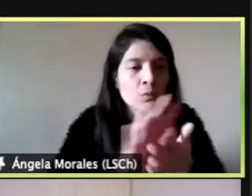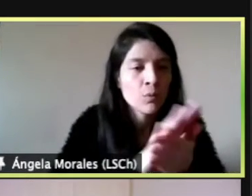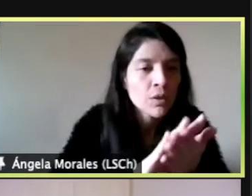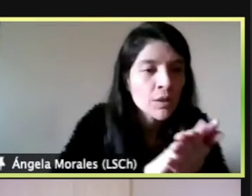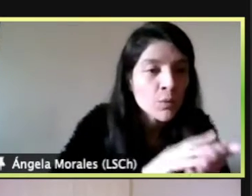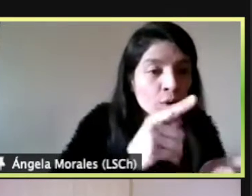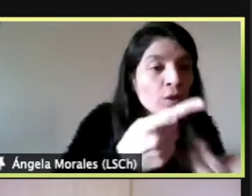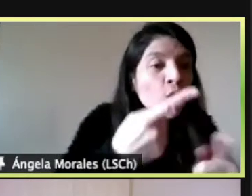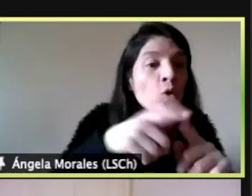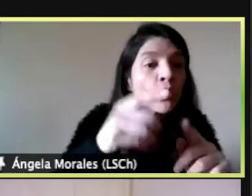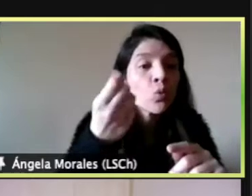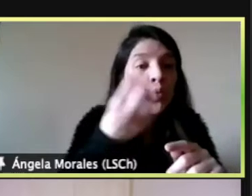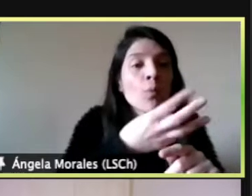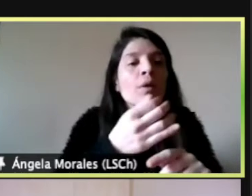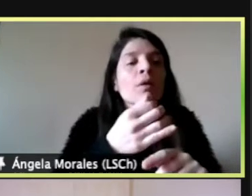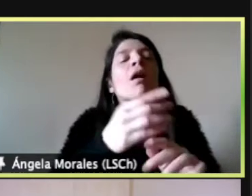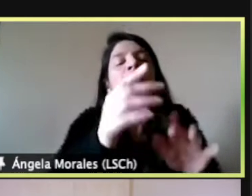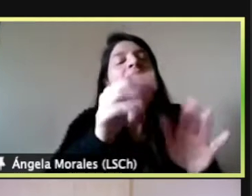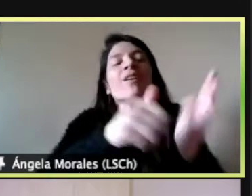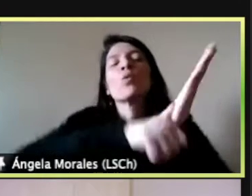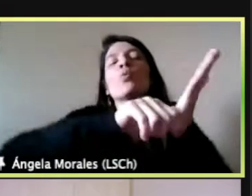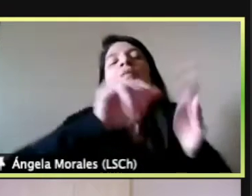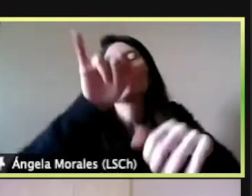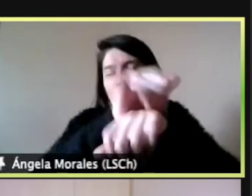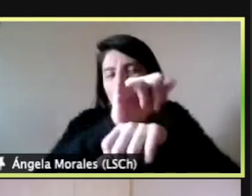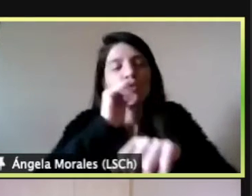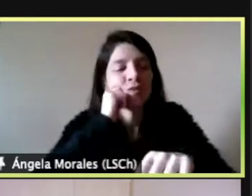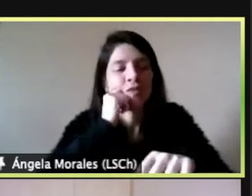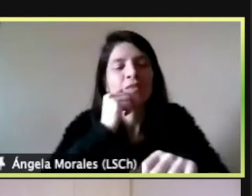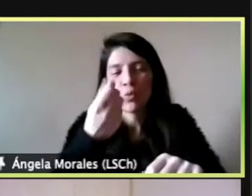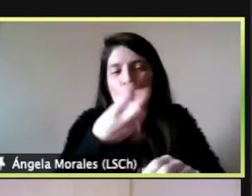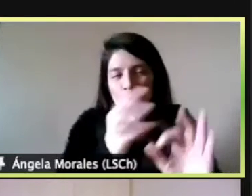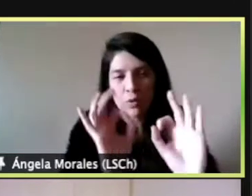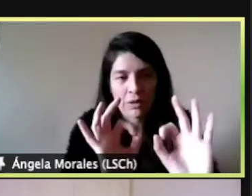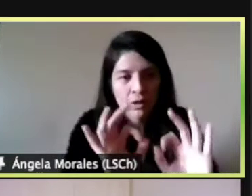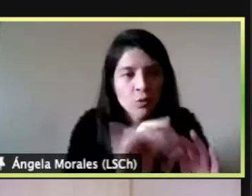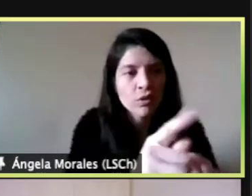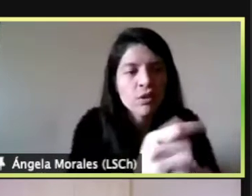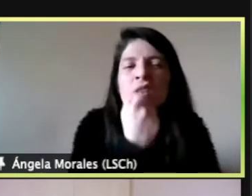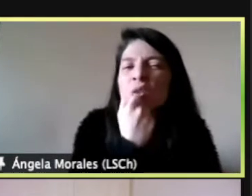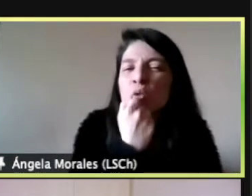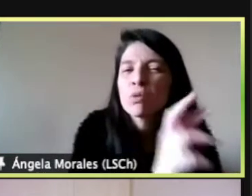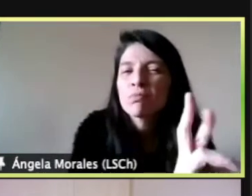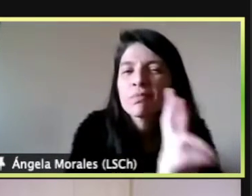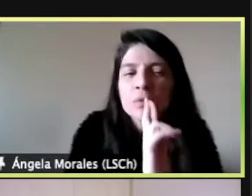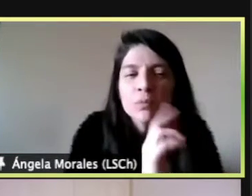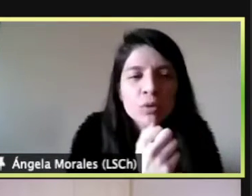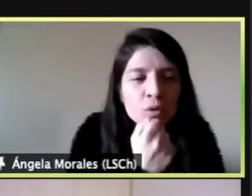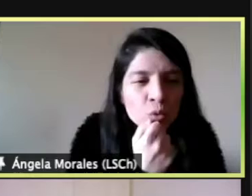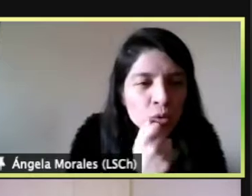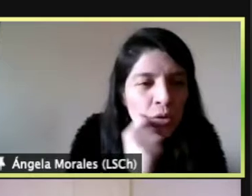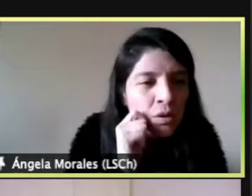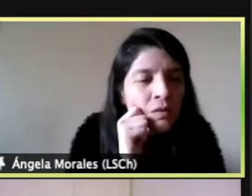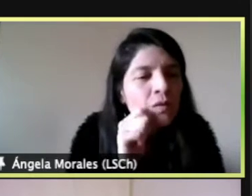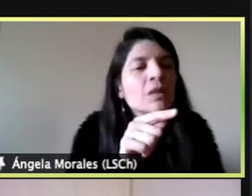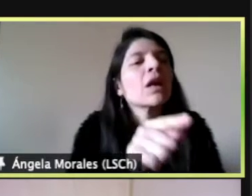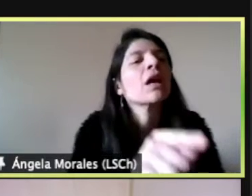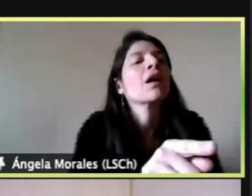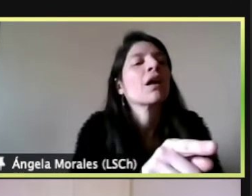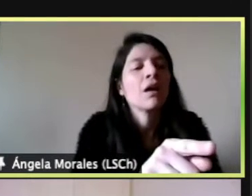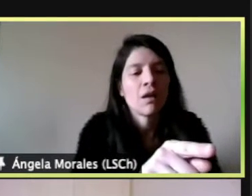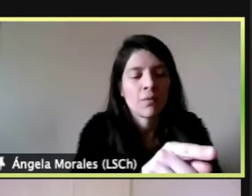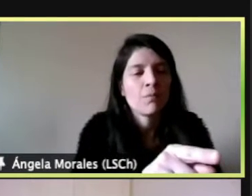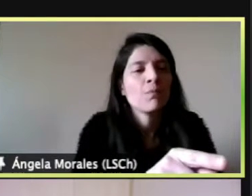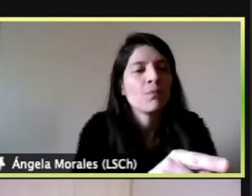Ya, aquí me da entonces un error. ¿Cuál es el error? Es que no tengo ningún valor acá. Así que yo voy a...